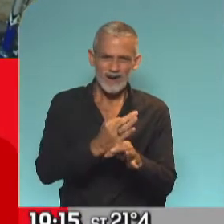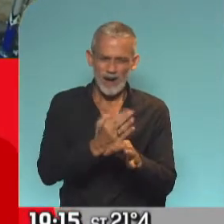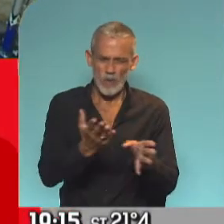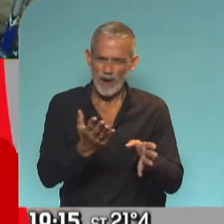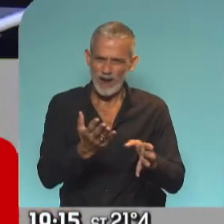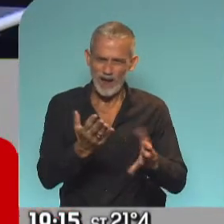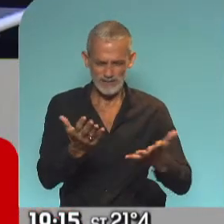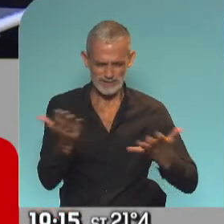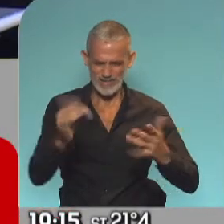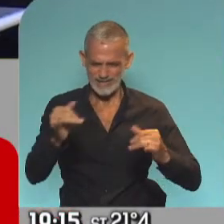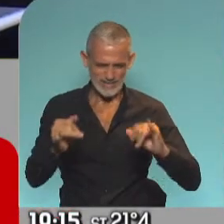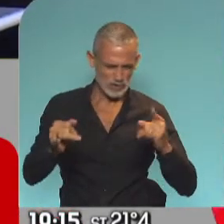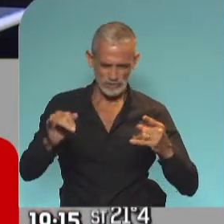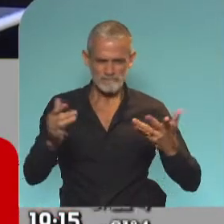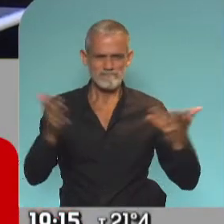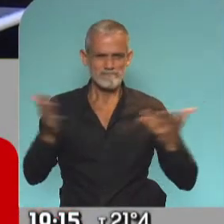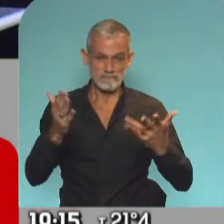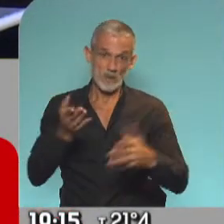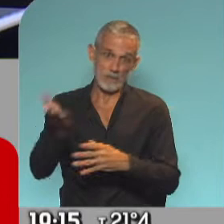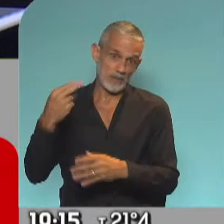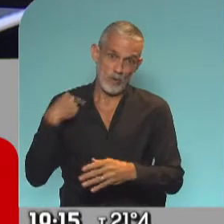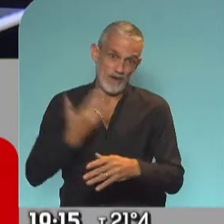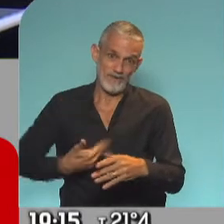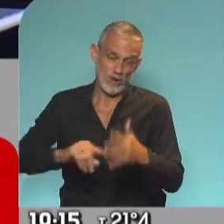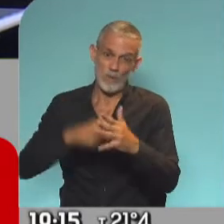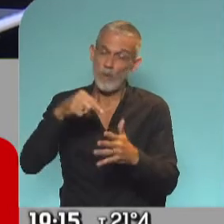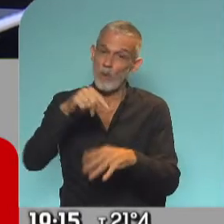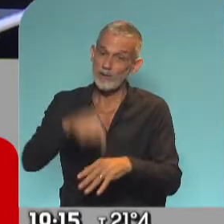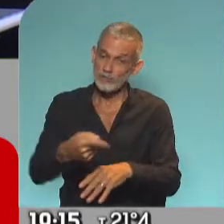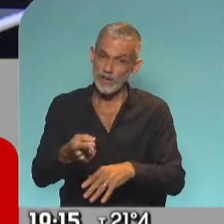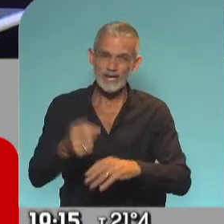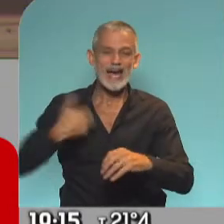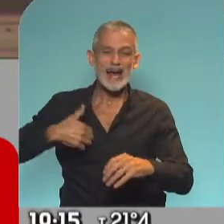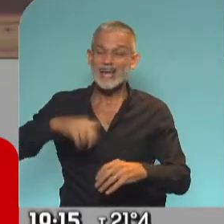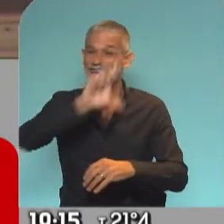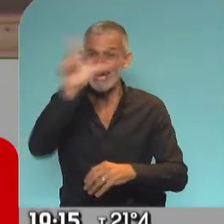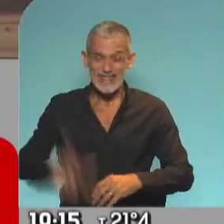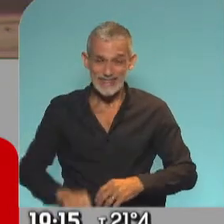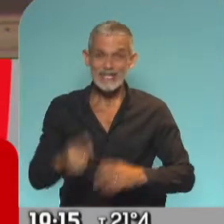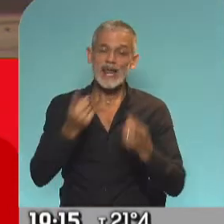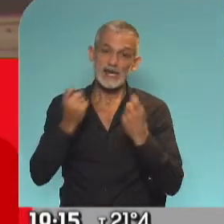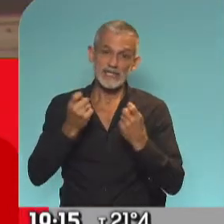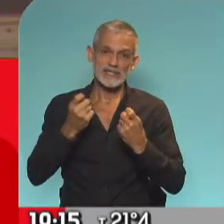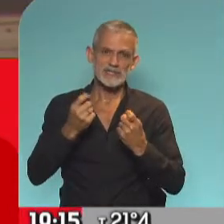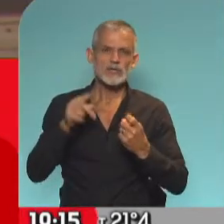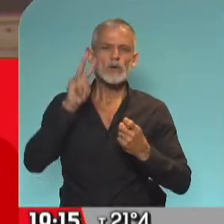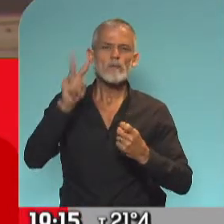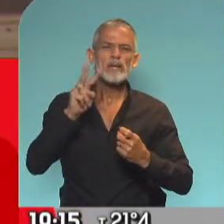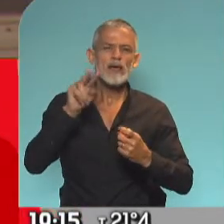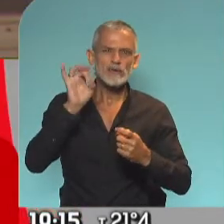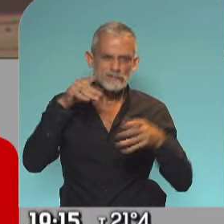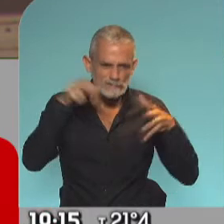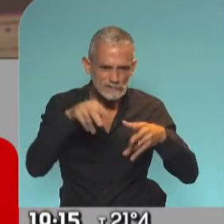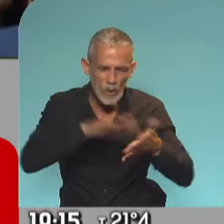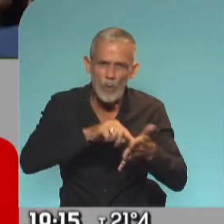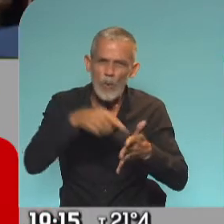eso es lo que le pedimos al jefe de gobierno, pero permítanme decir, ¿no? Que Argentina necesita que tengamos una mirada federal. No